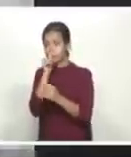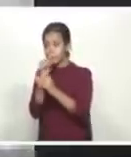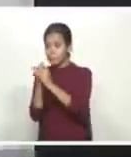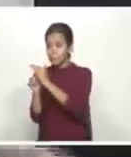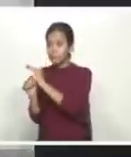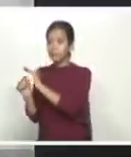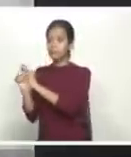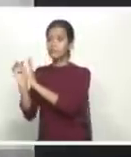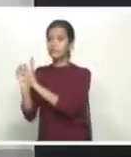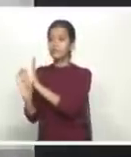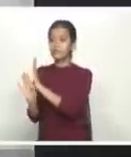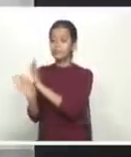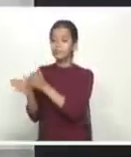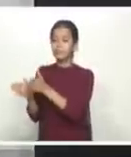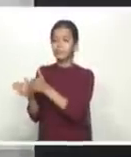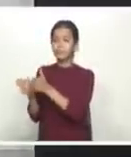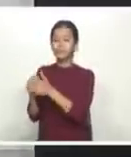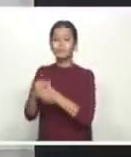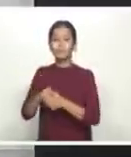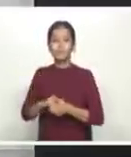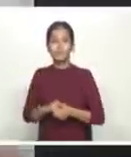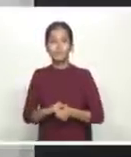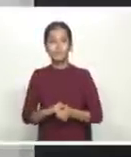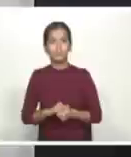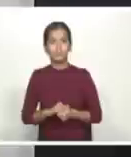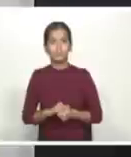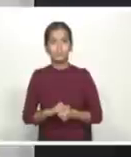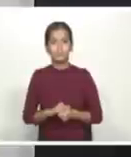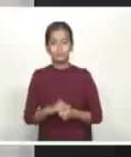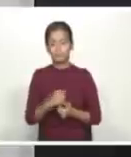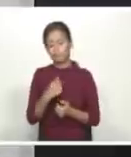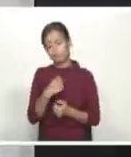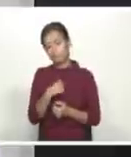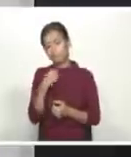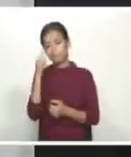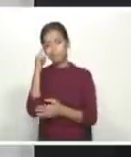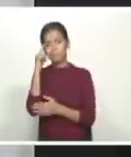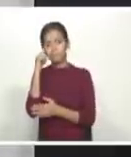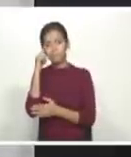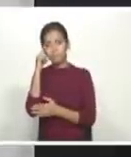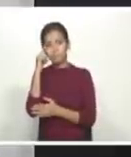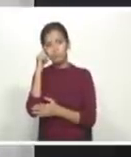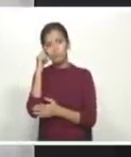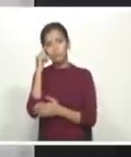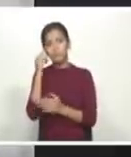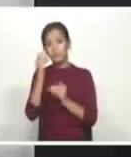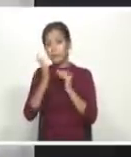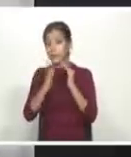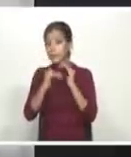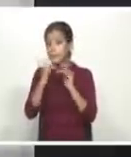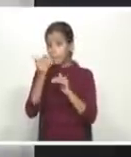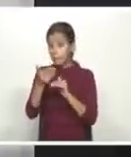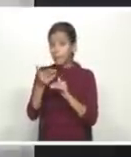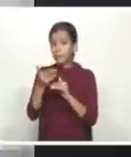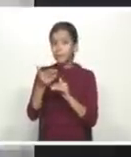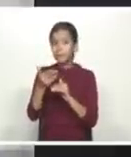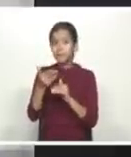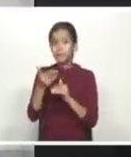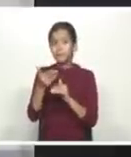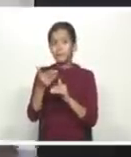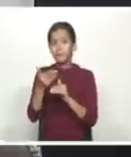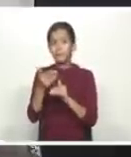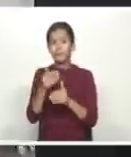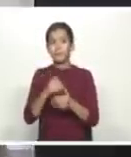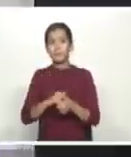Y miraba por la ventana y, para mi parecer, ese siguiente día iba a